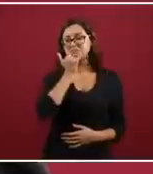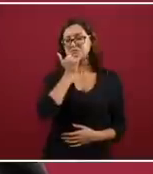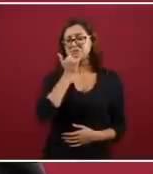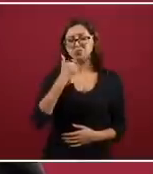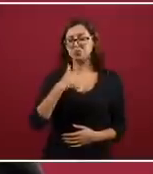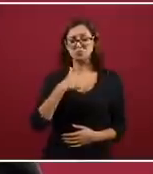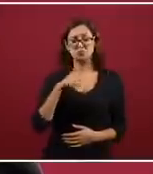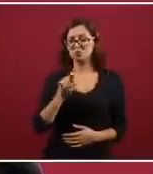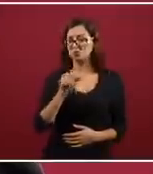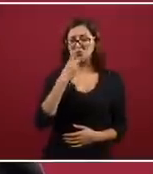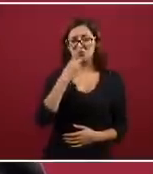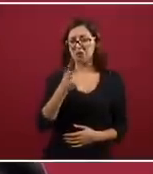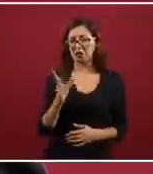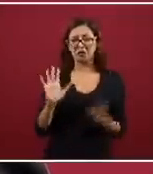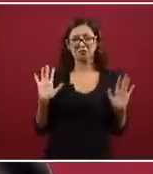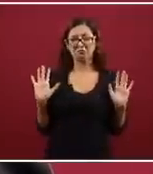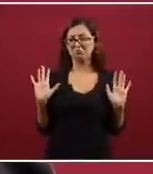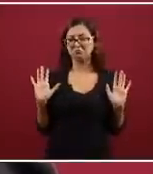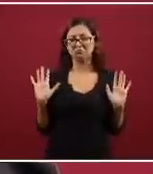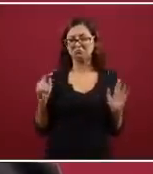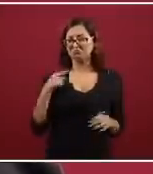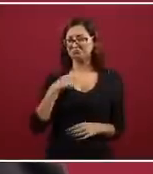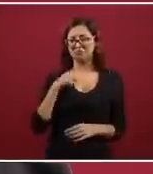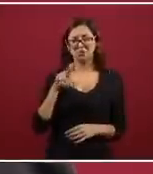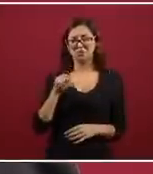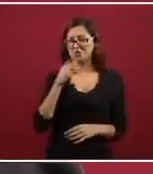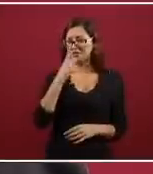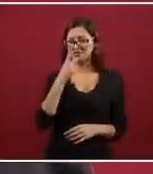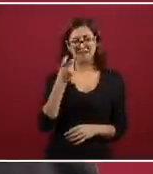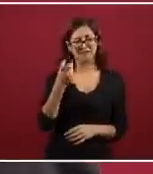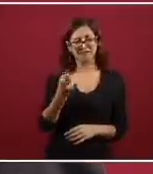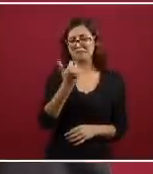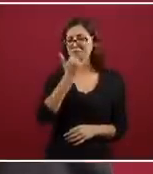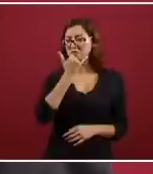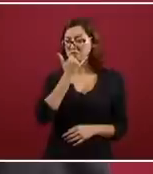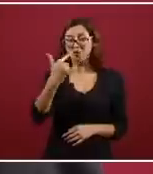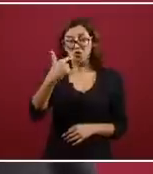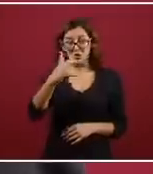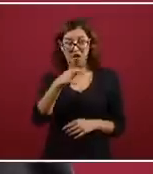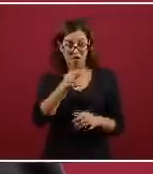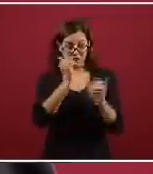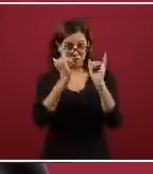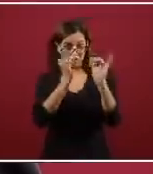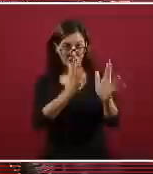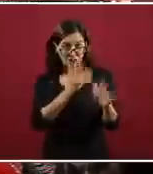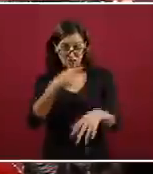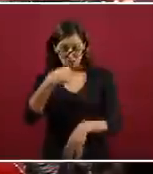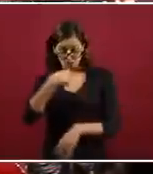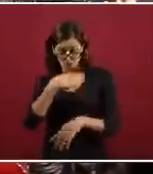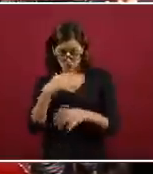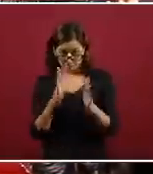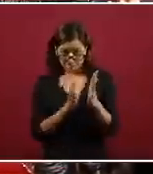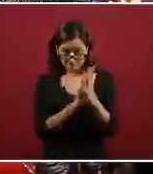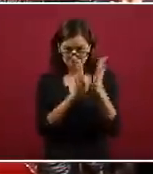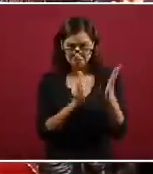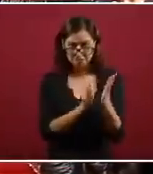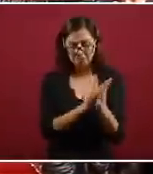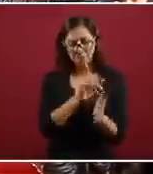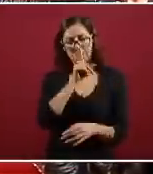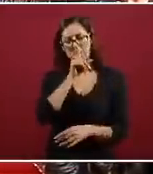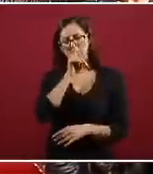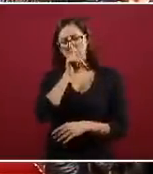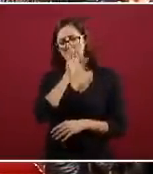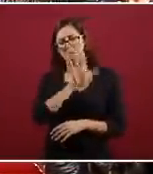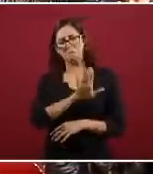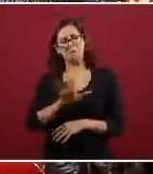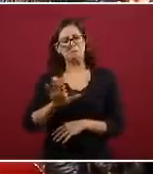dije eso, que no hubo fraude. Yo lo que dije es que mi participación está ahí dicha. Y entonces yo te recomiendo que